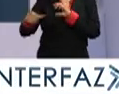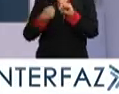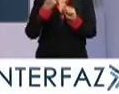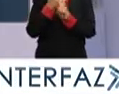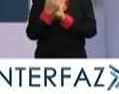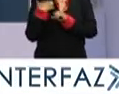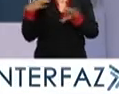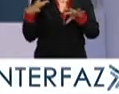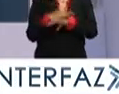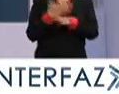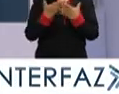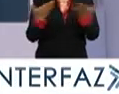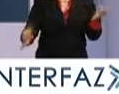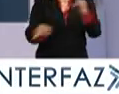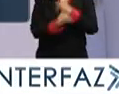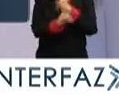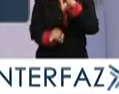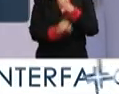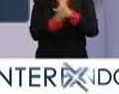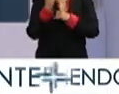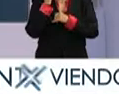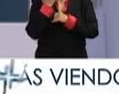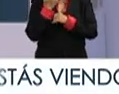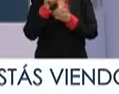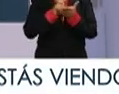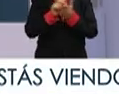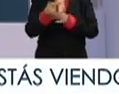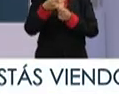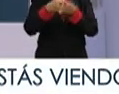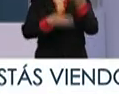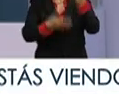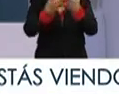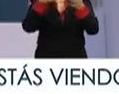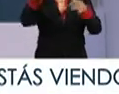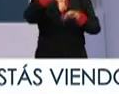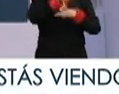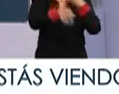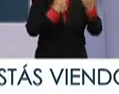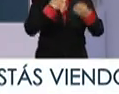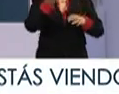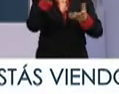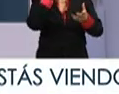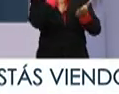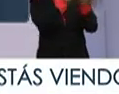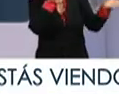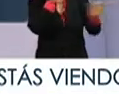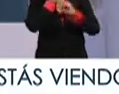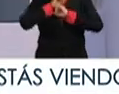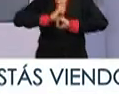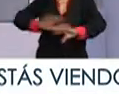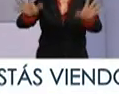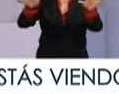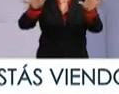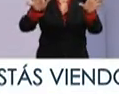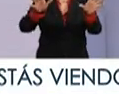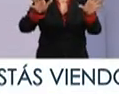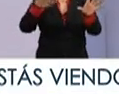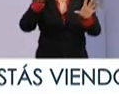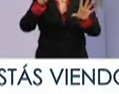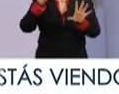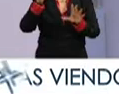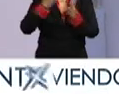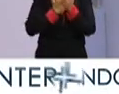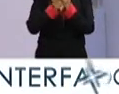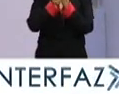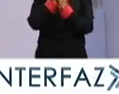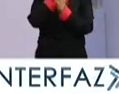años. Ahora, con las redes sociales, todos nos hemos convertido en generadores de contenidos. Sí. Pero ha llegado a